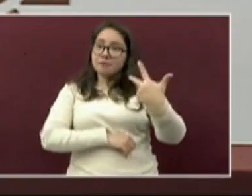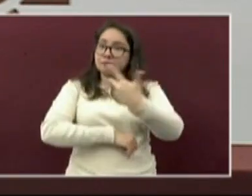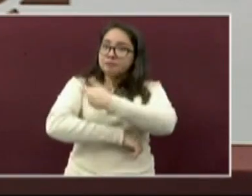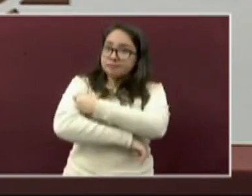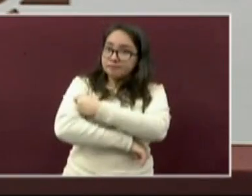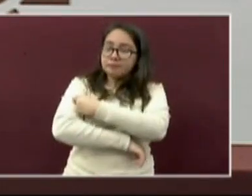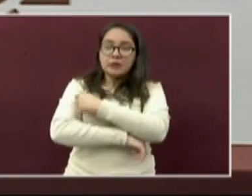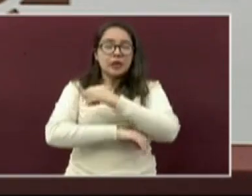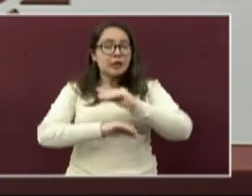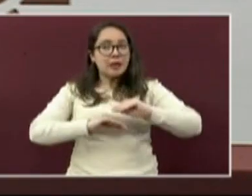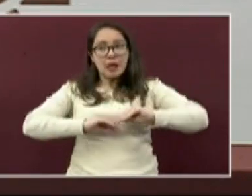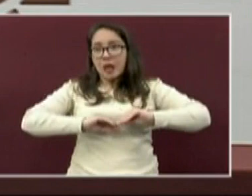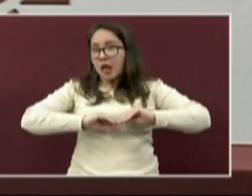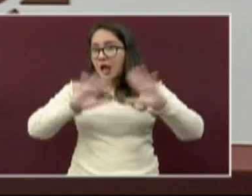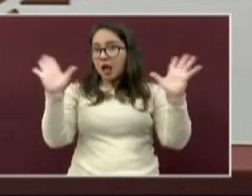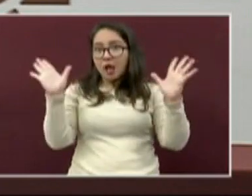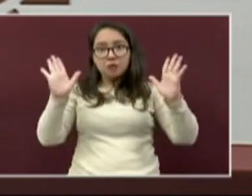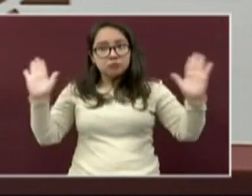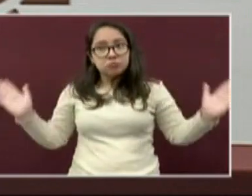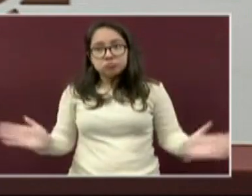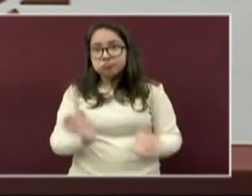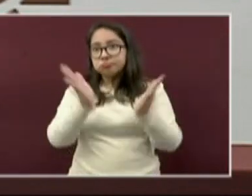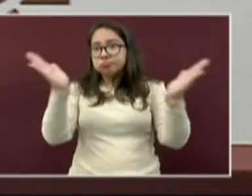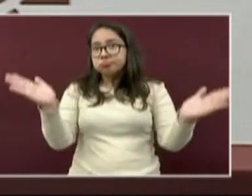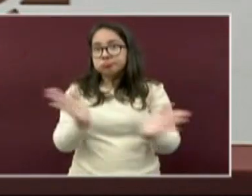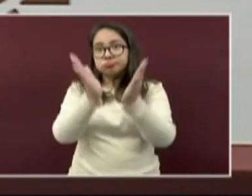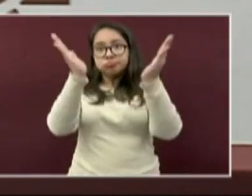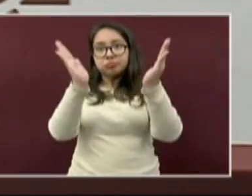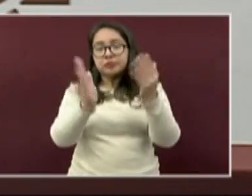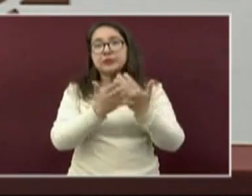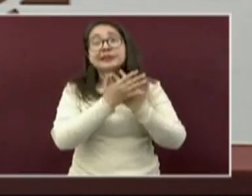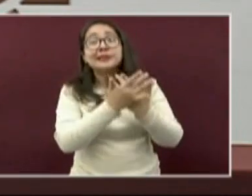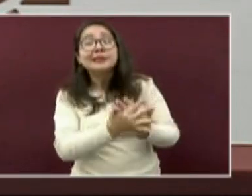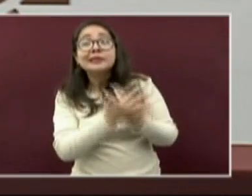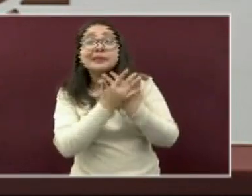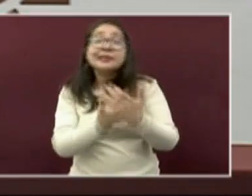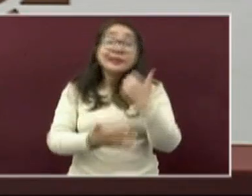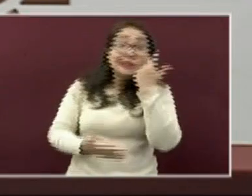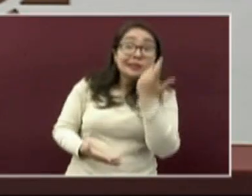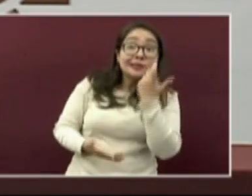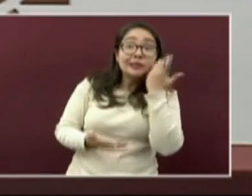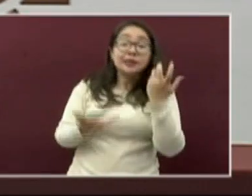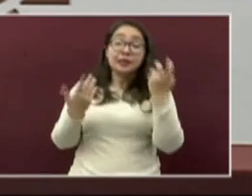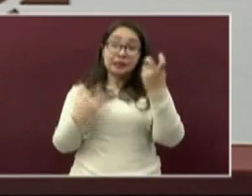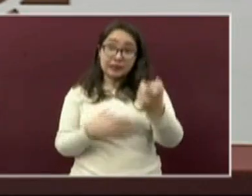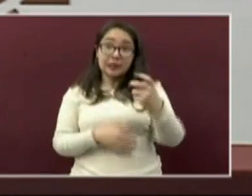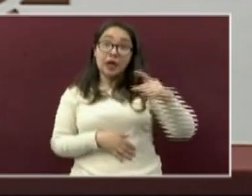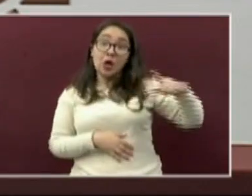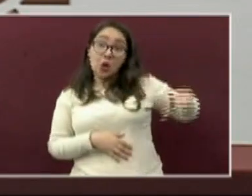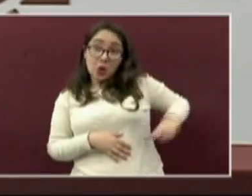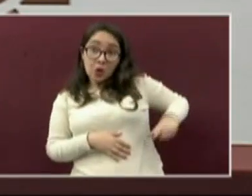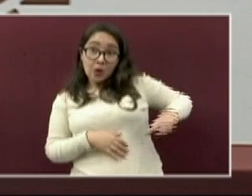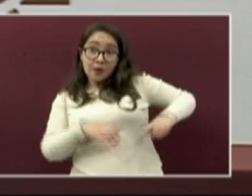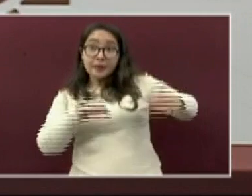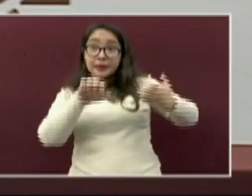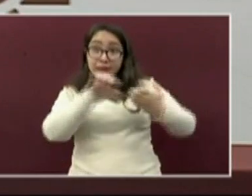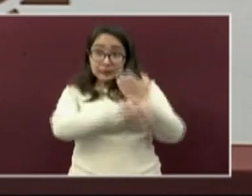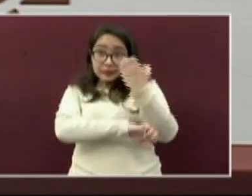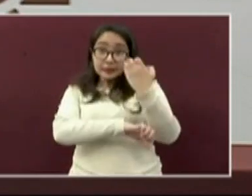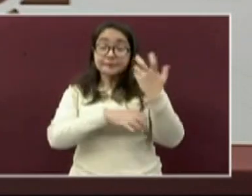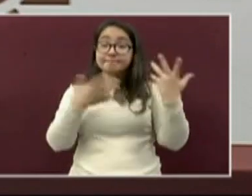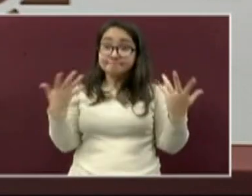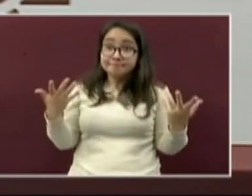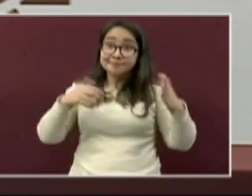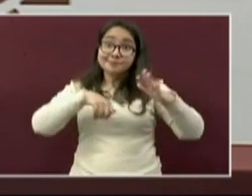y la esperábamos con ansiedad esta vacuna ha sido la tarea del gobierno del estado por eso